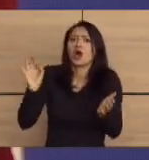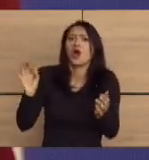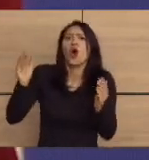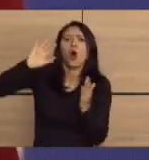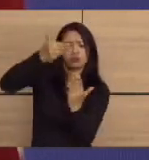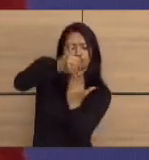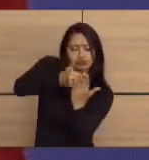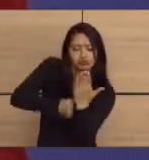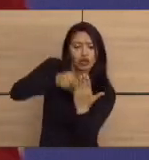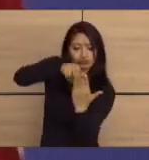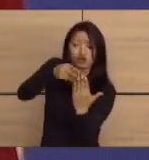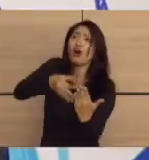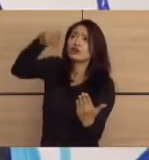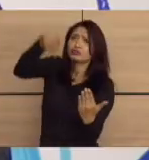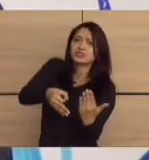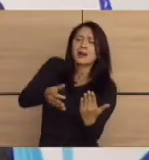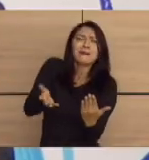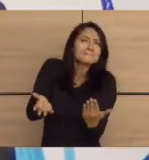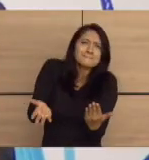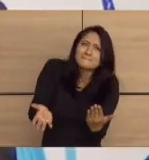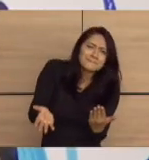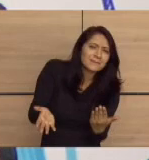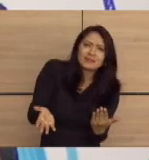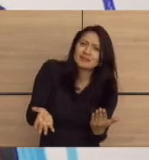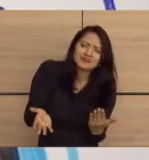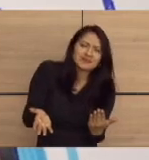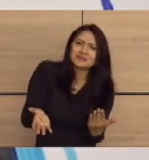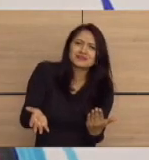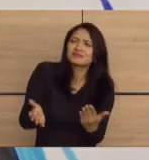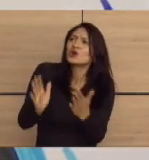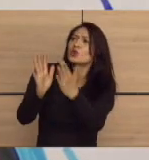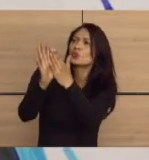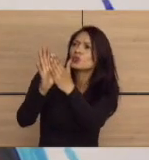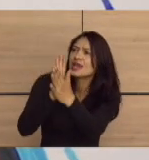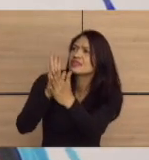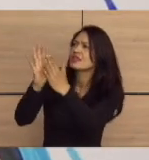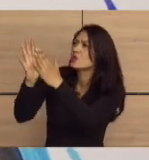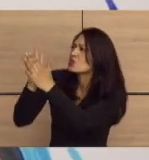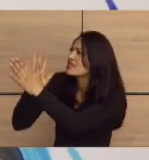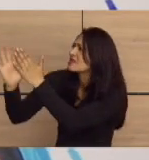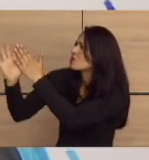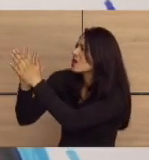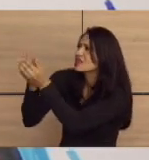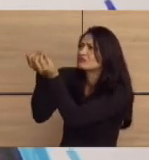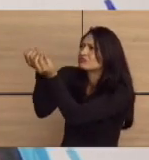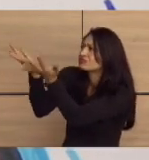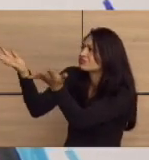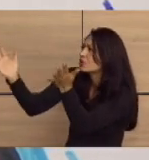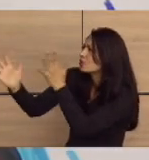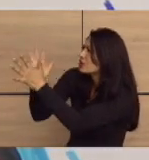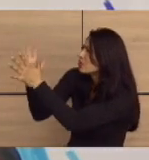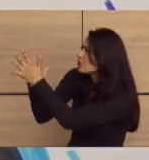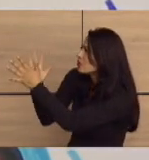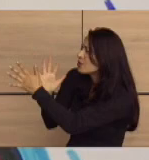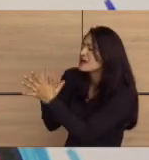documento. Sí, tiene que ser muchas fuentes para construir, y también las